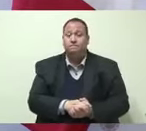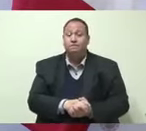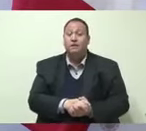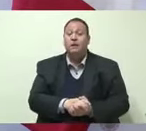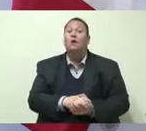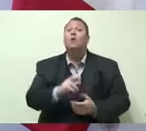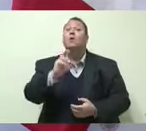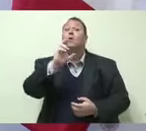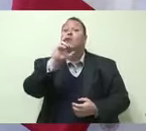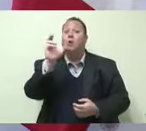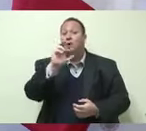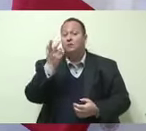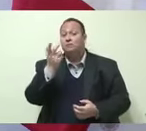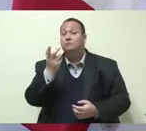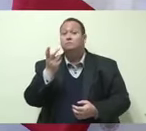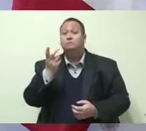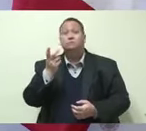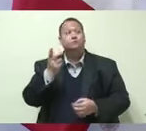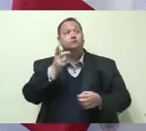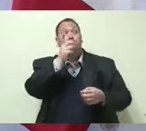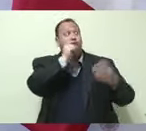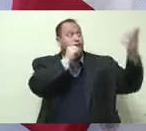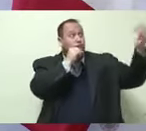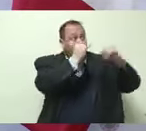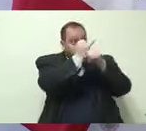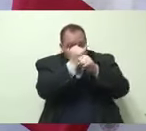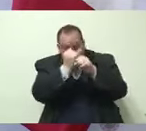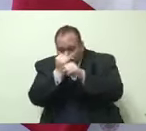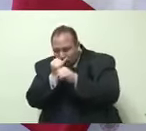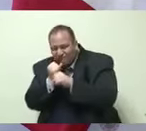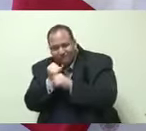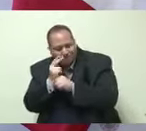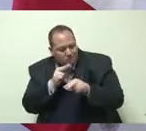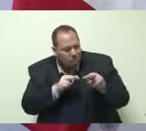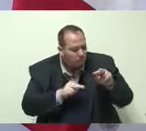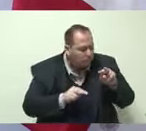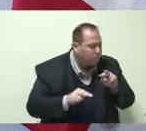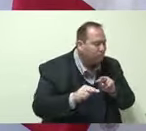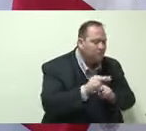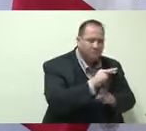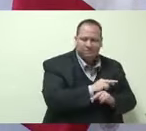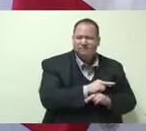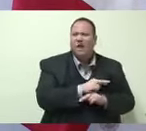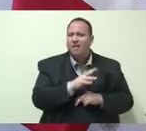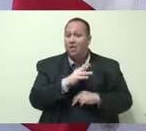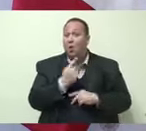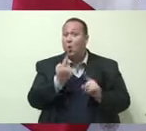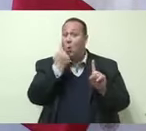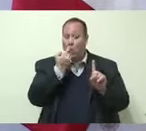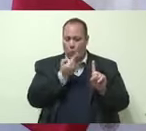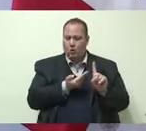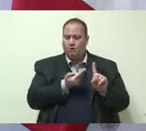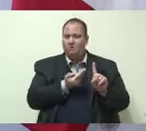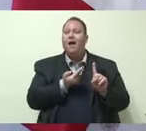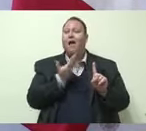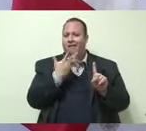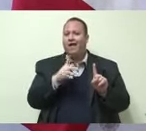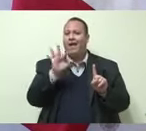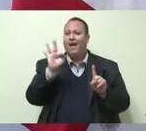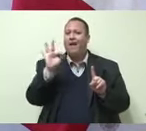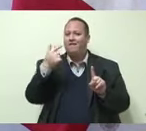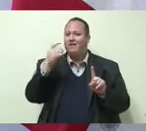una vez que entran también los mecanismos de coordinación con propósitos de investigación, es que se establece que al menos uno de ellos ya se encuentra a disposición de la